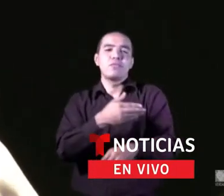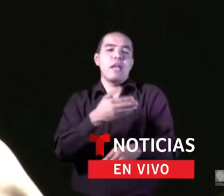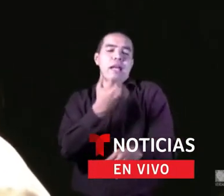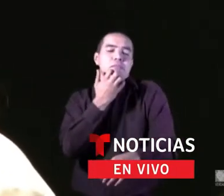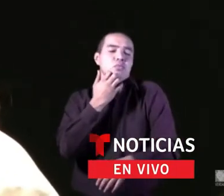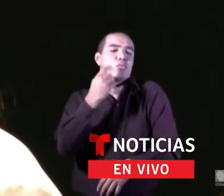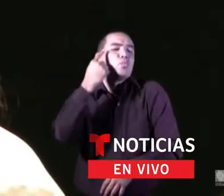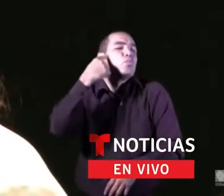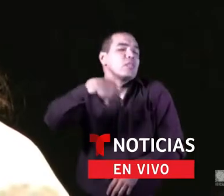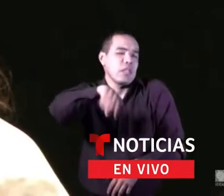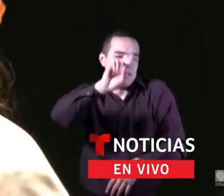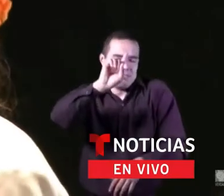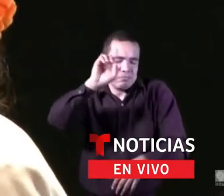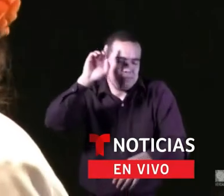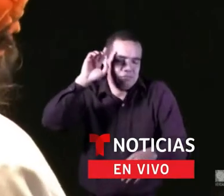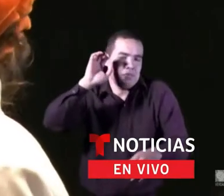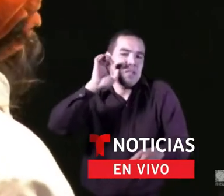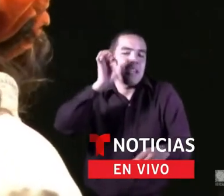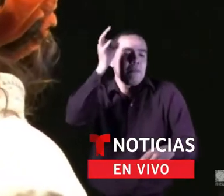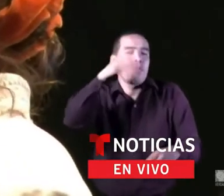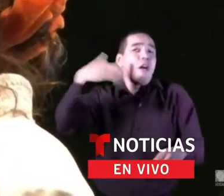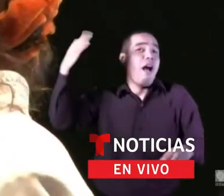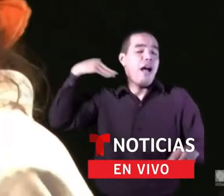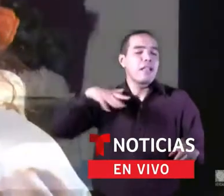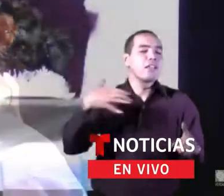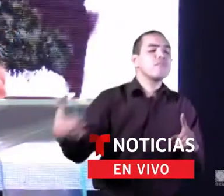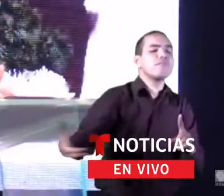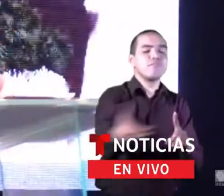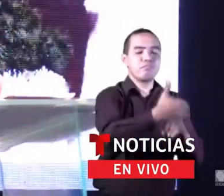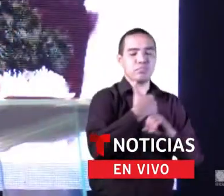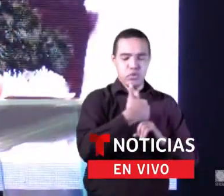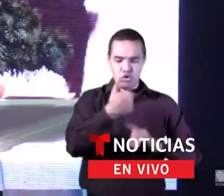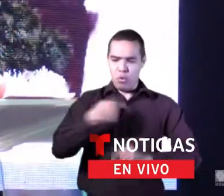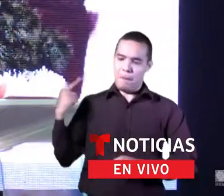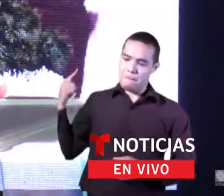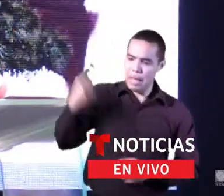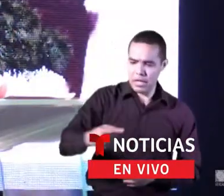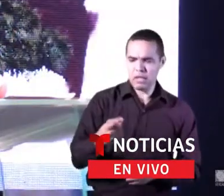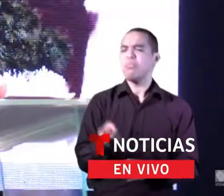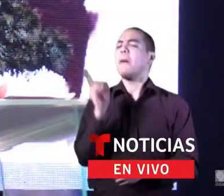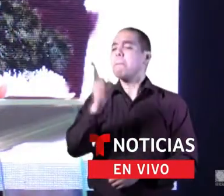alguien si se dio la orden